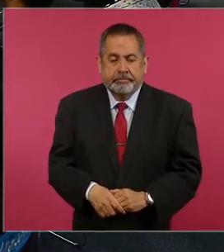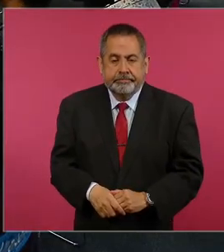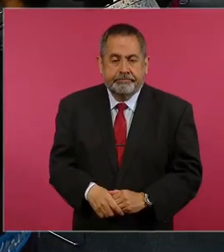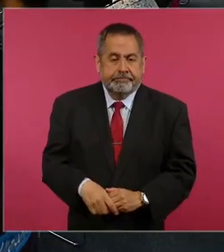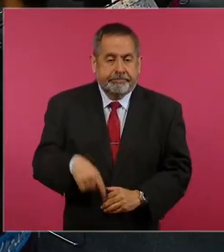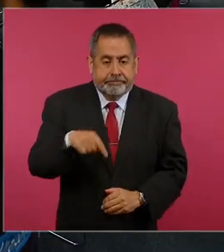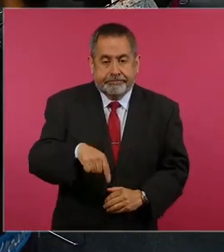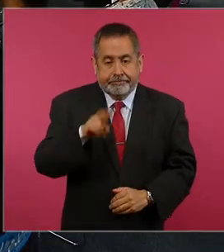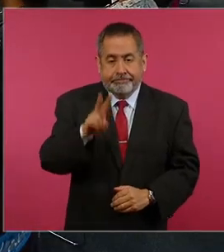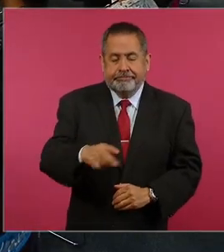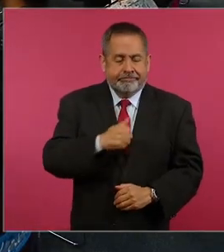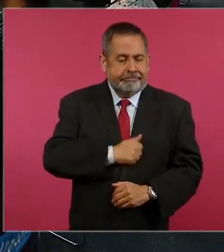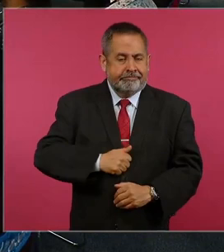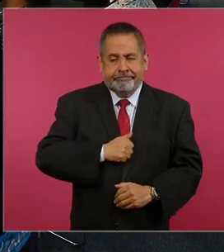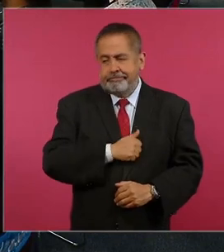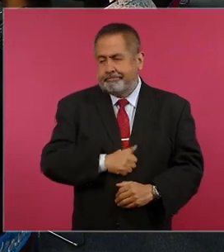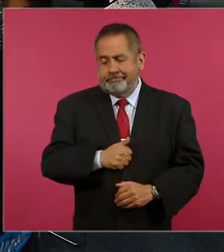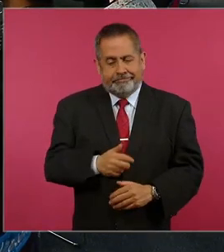lamentable,